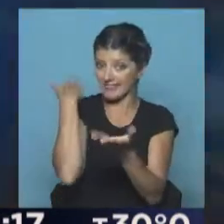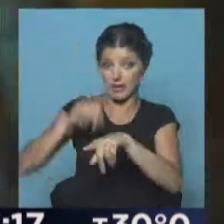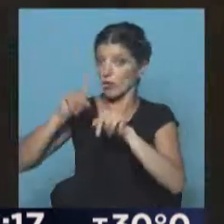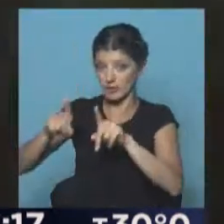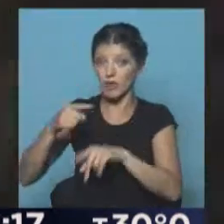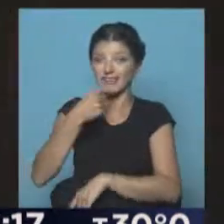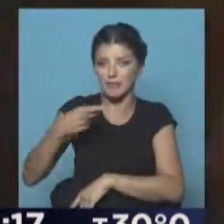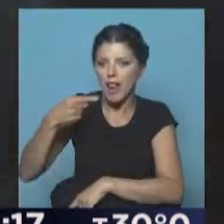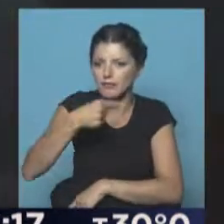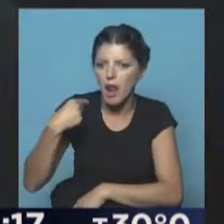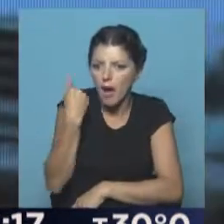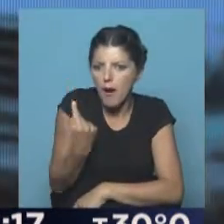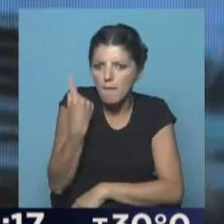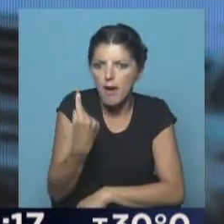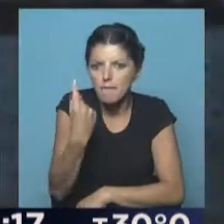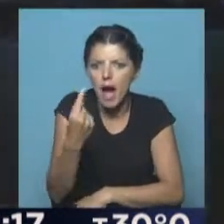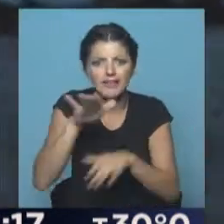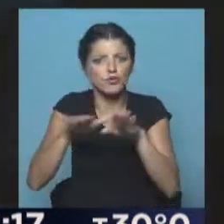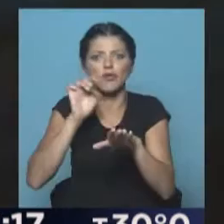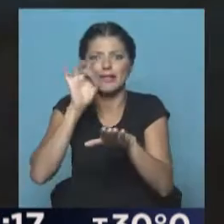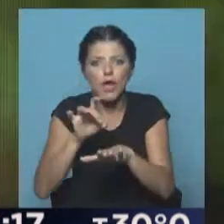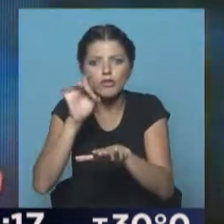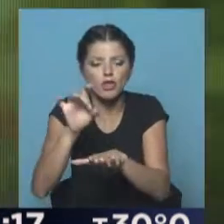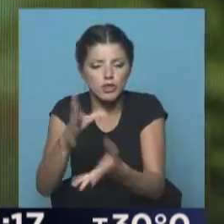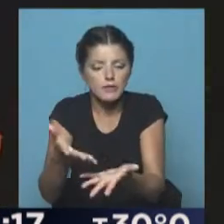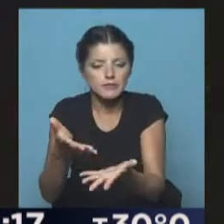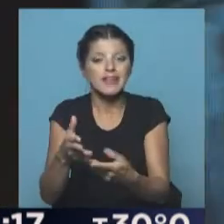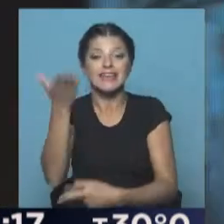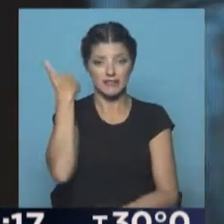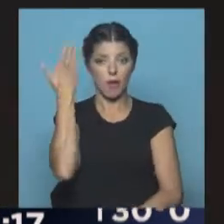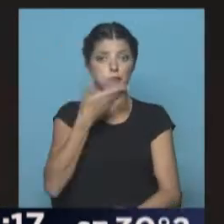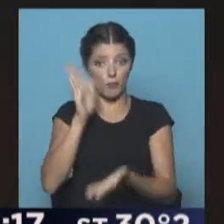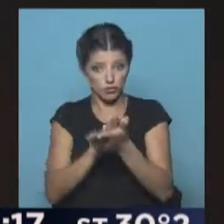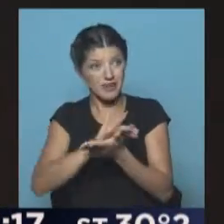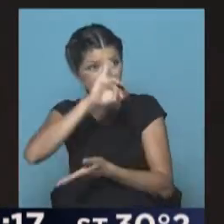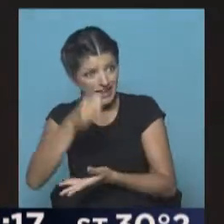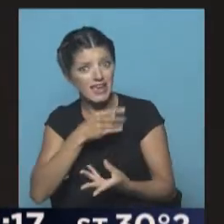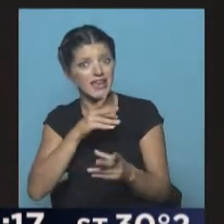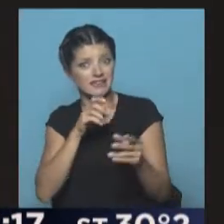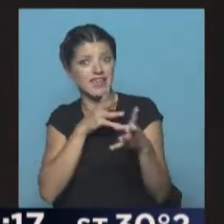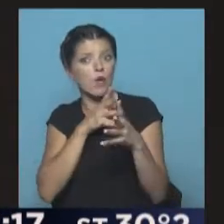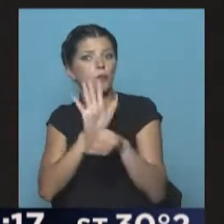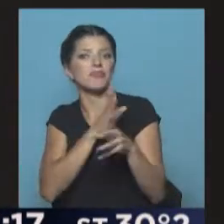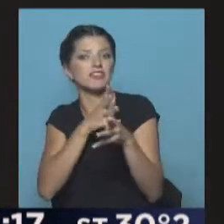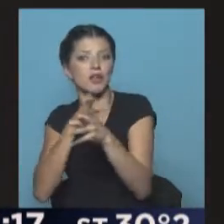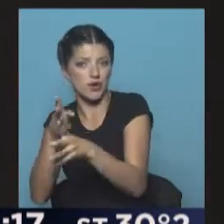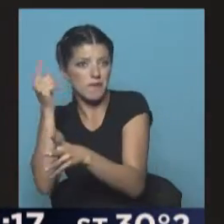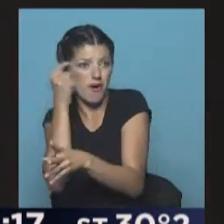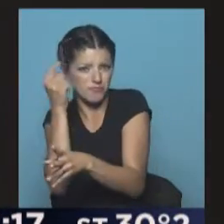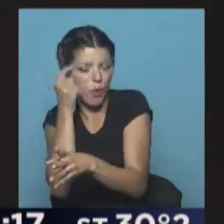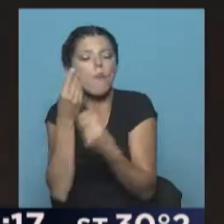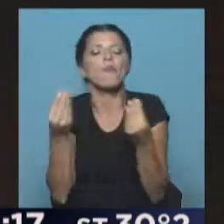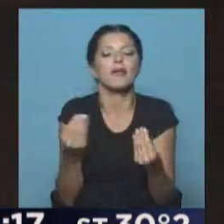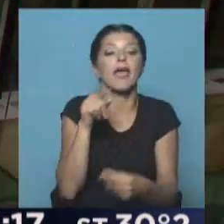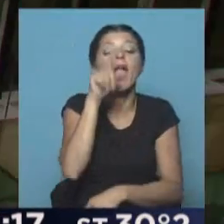las semanas aparecía algo de esta naturaleza, en donde habíamos comenzado a hablar de terrorismo psiquiátrico, porque lo que aparecían eran sujetos frustrados